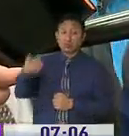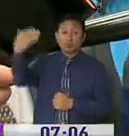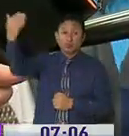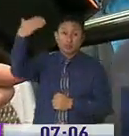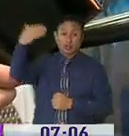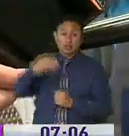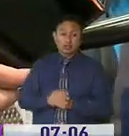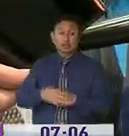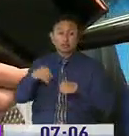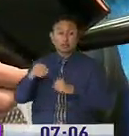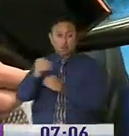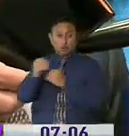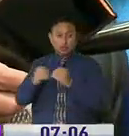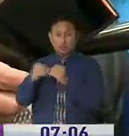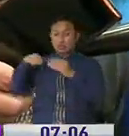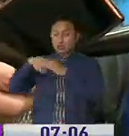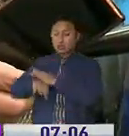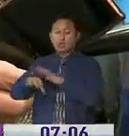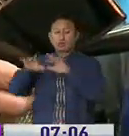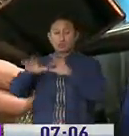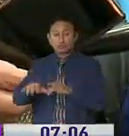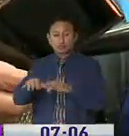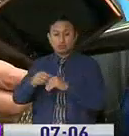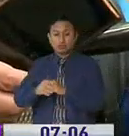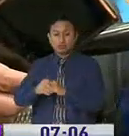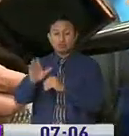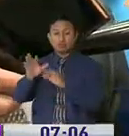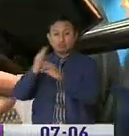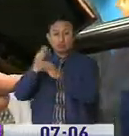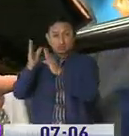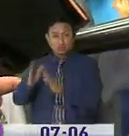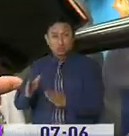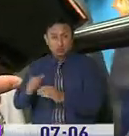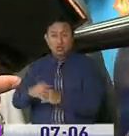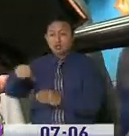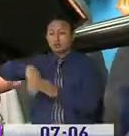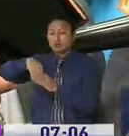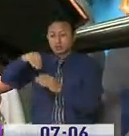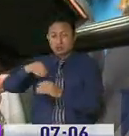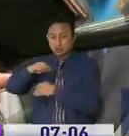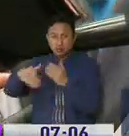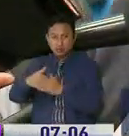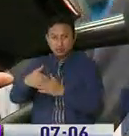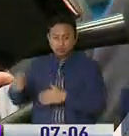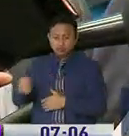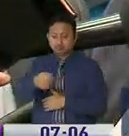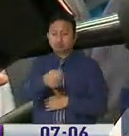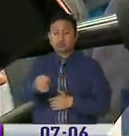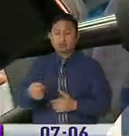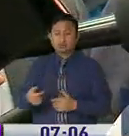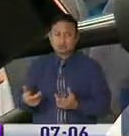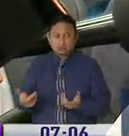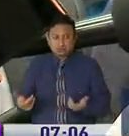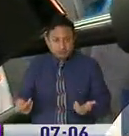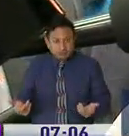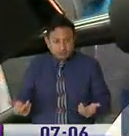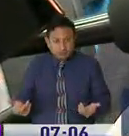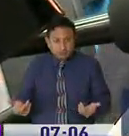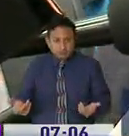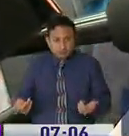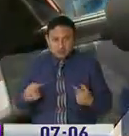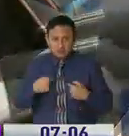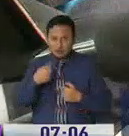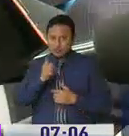software, manipula a los funcionarios, sortea, hace eso de la función judicial, y eso no es así. Yo